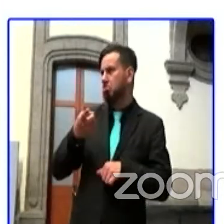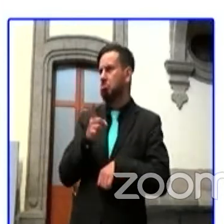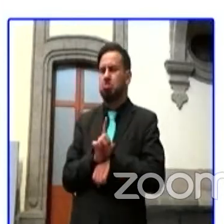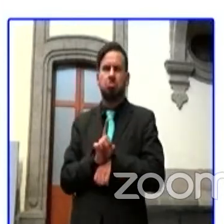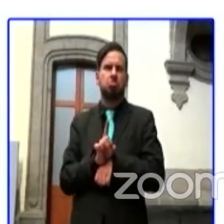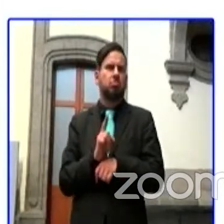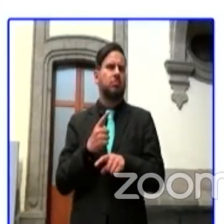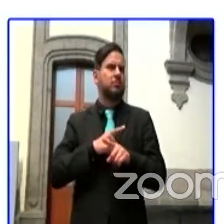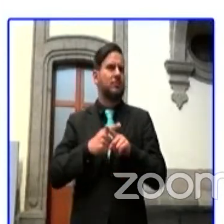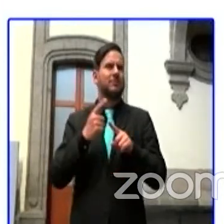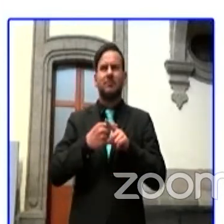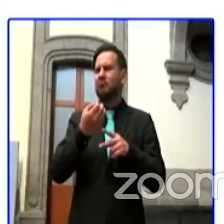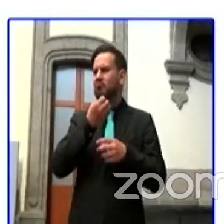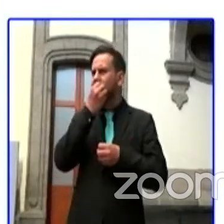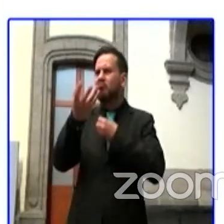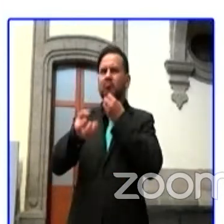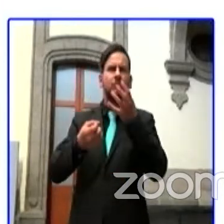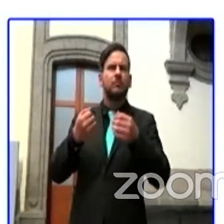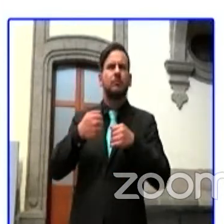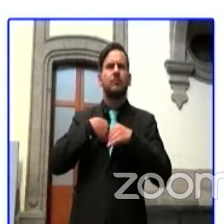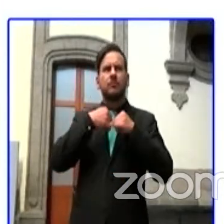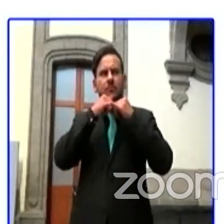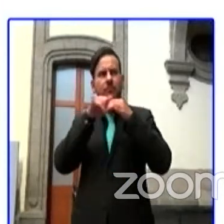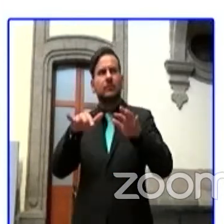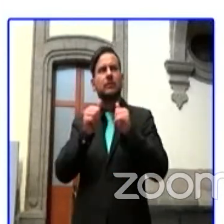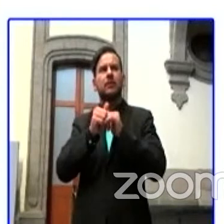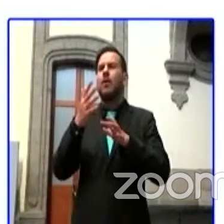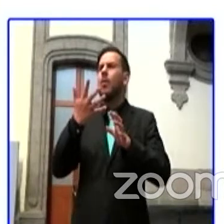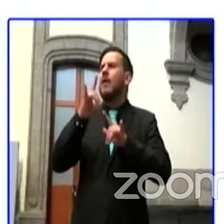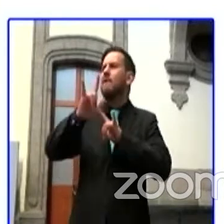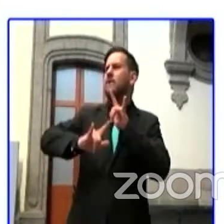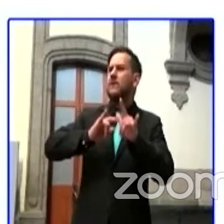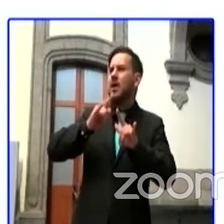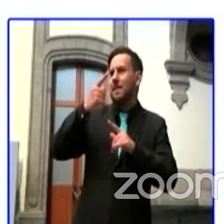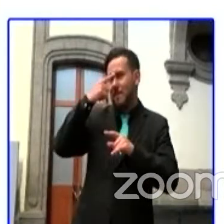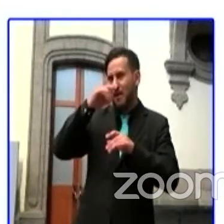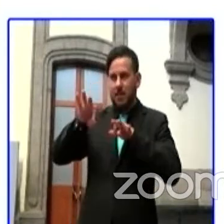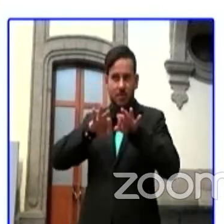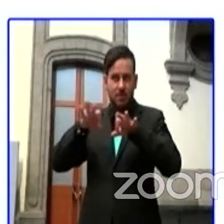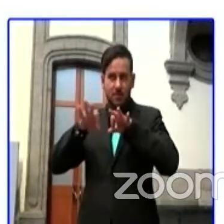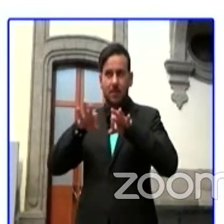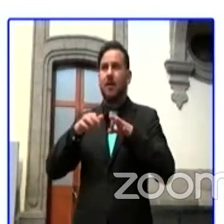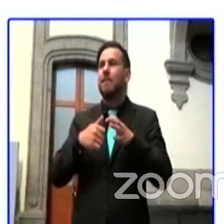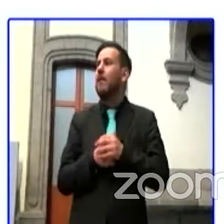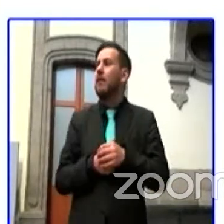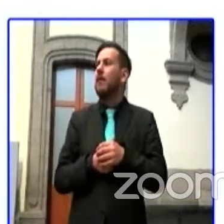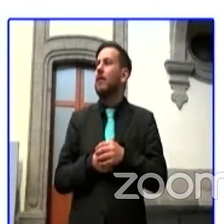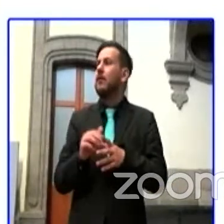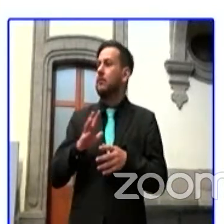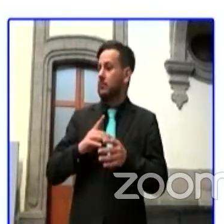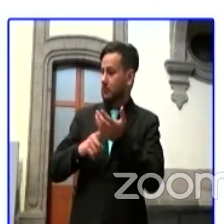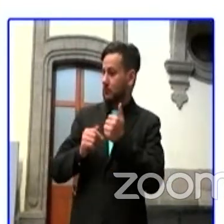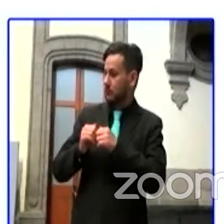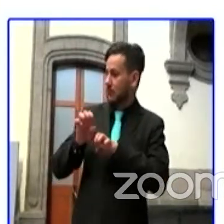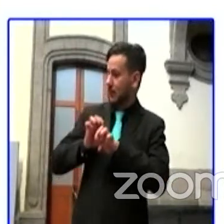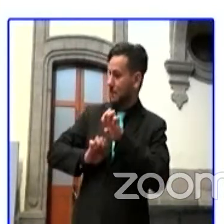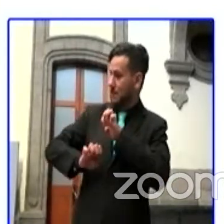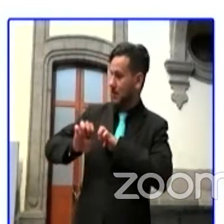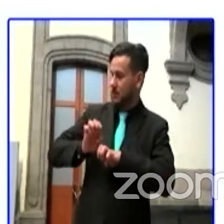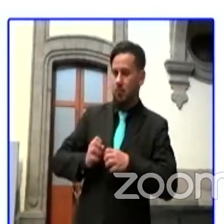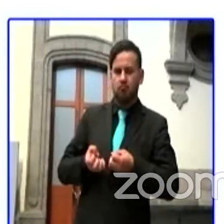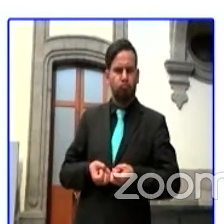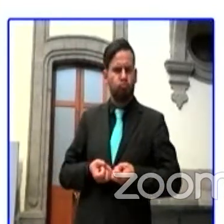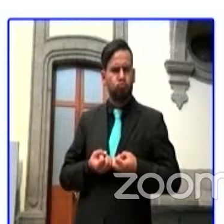una campaña, una feria del empleo, en donde iba a haber empresarios